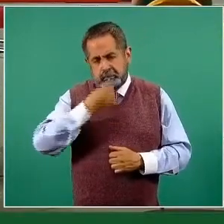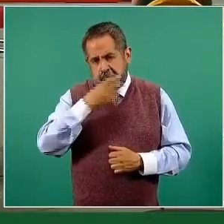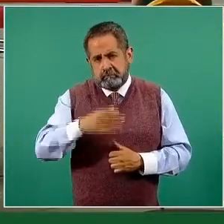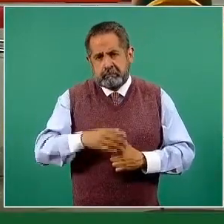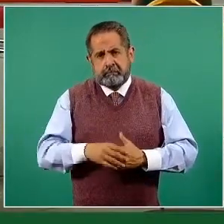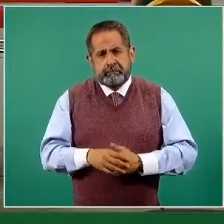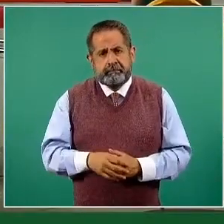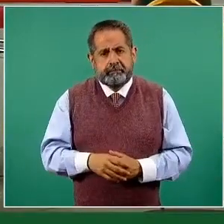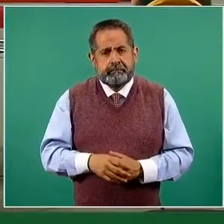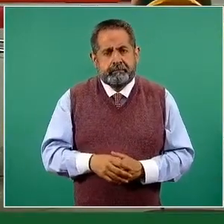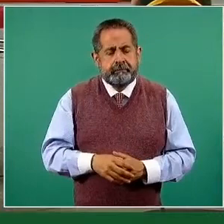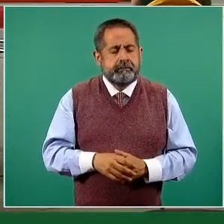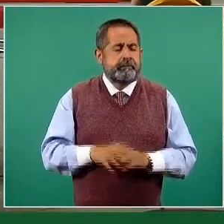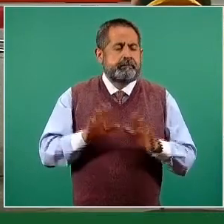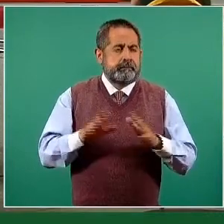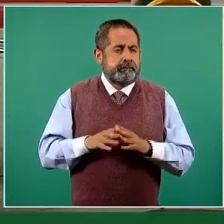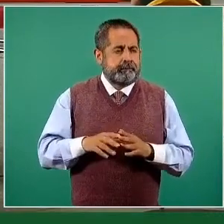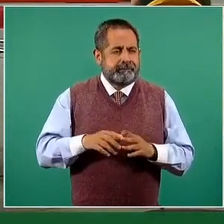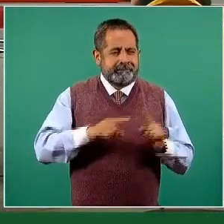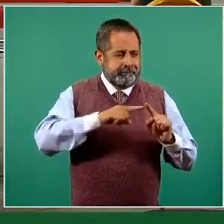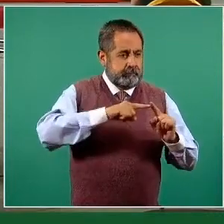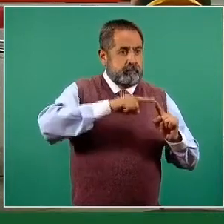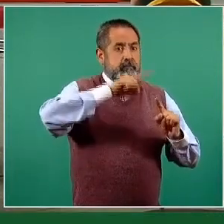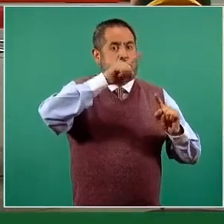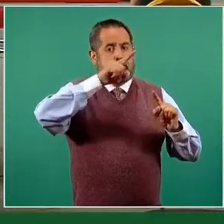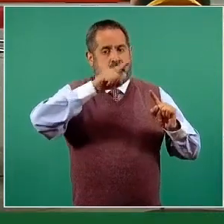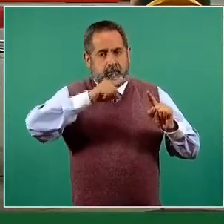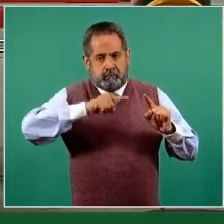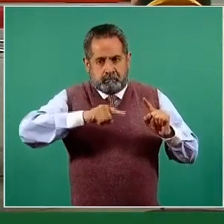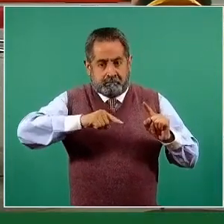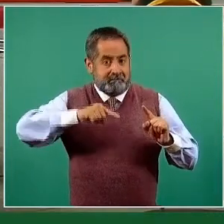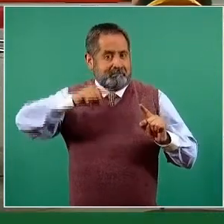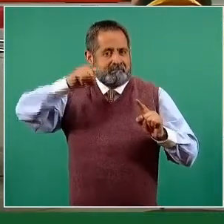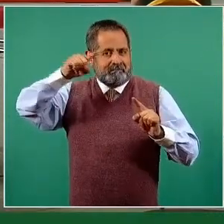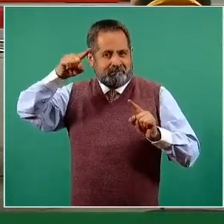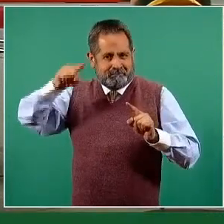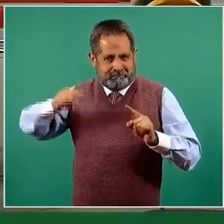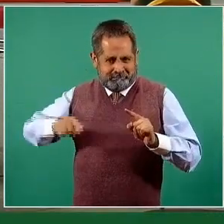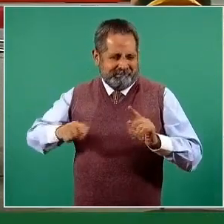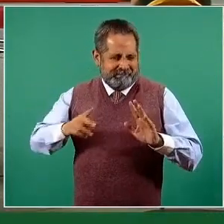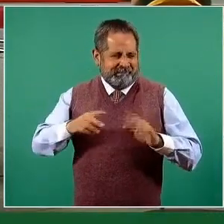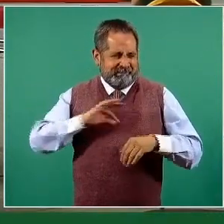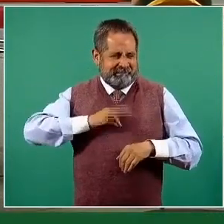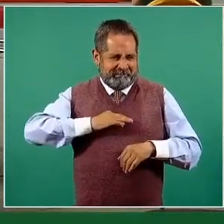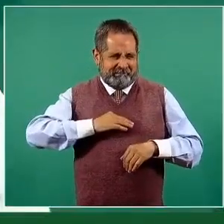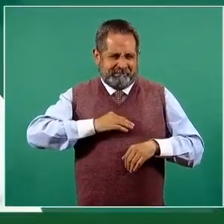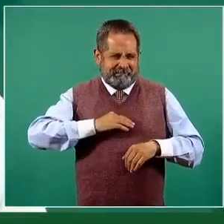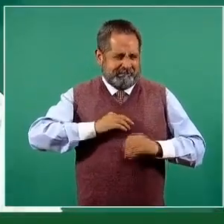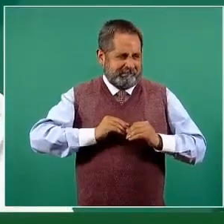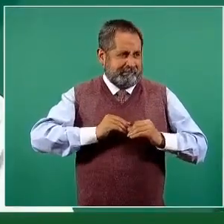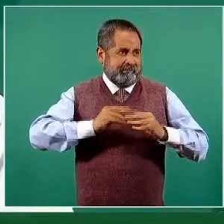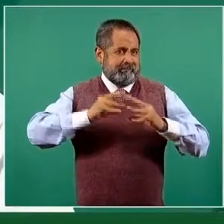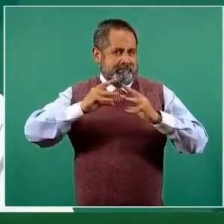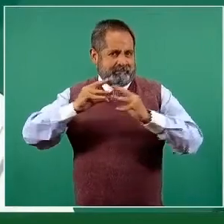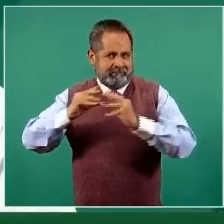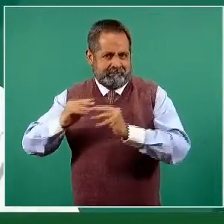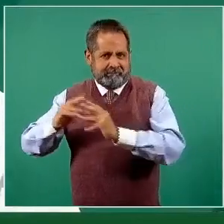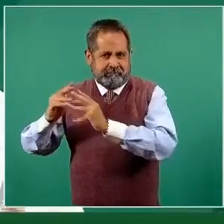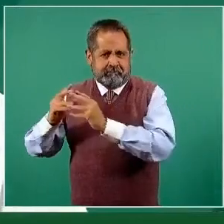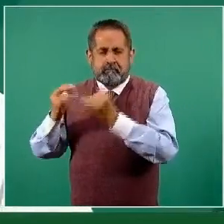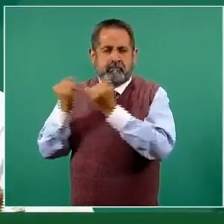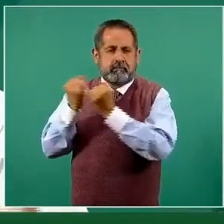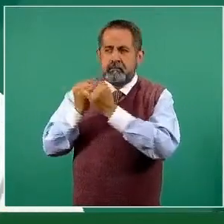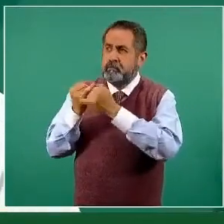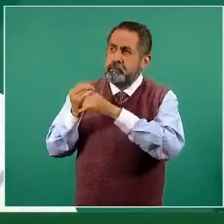parece. Cada ola epidémica o cada curva epidémica de los países, lo mismo que al interior de los países, en